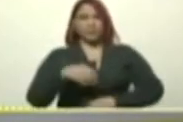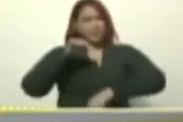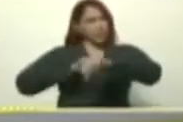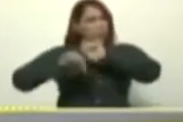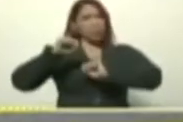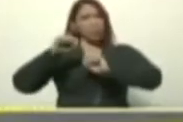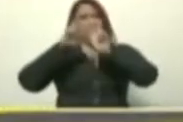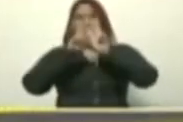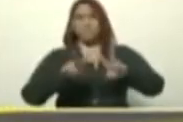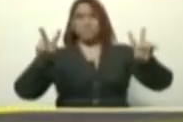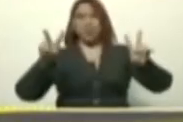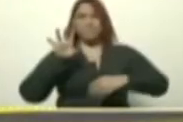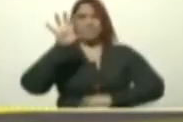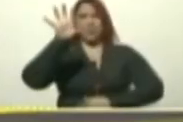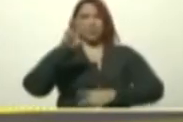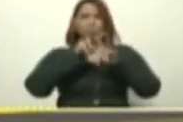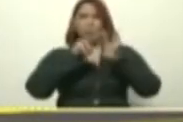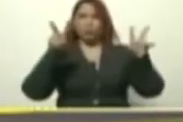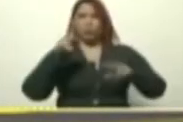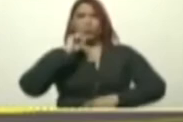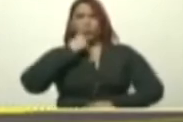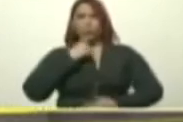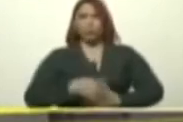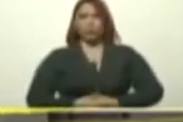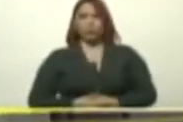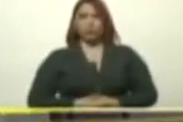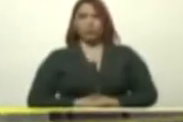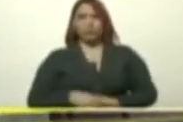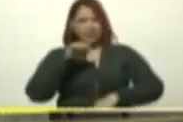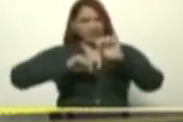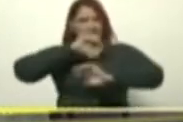de la paz de esa región, en la defensa valiente